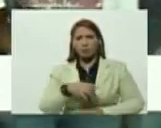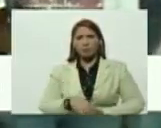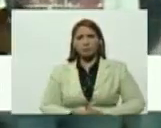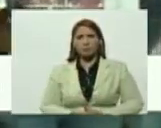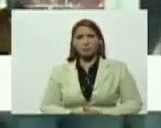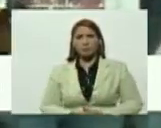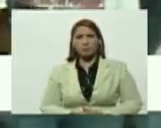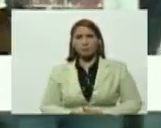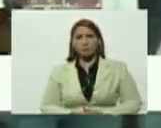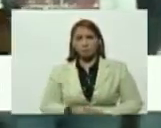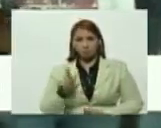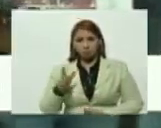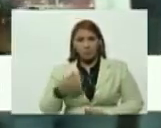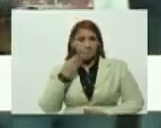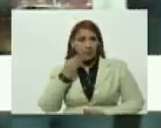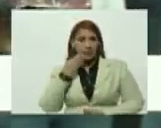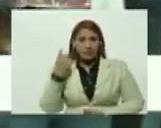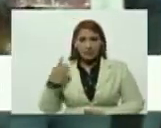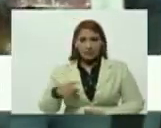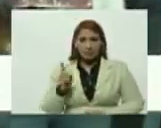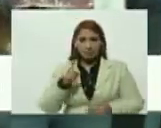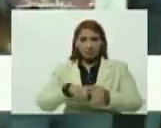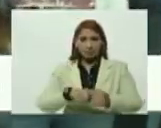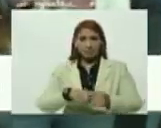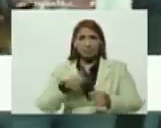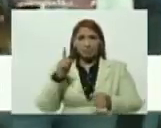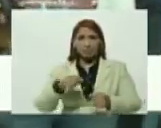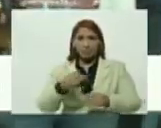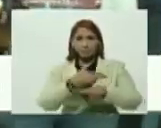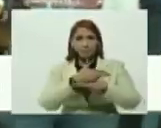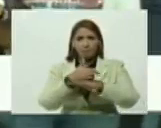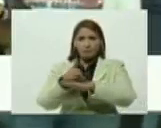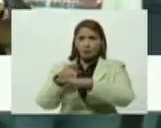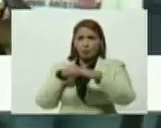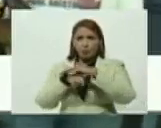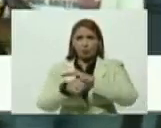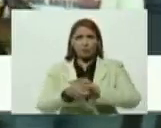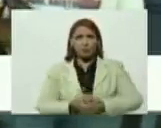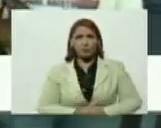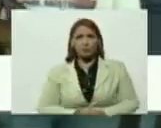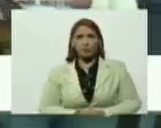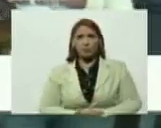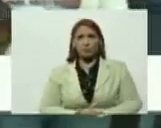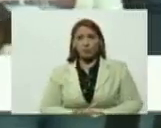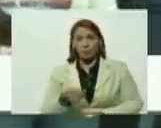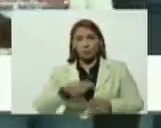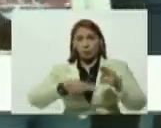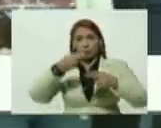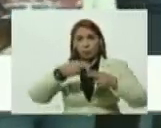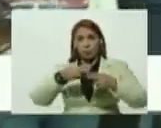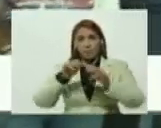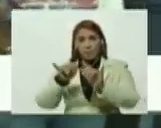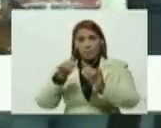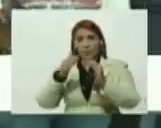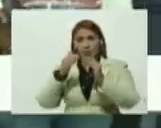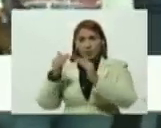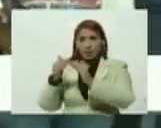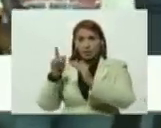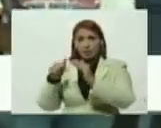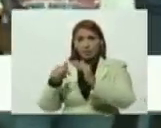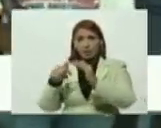explique parte de esa experiencia que ella tiene aquí desde Fuerte Tiuna, donde ella está construyendo su propia vivienda a través